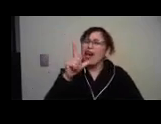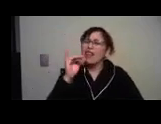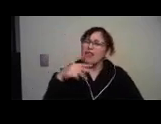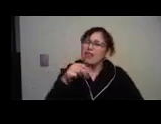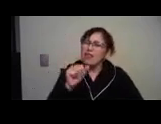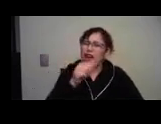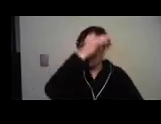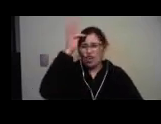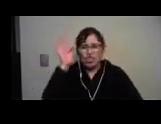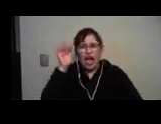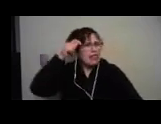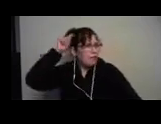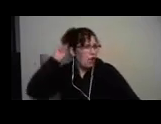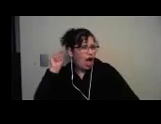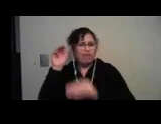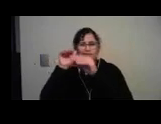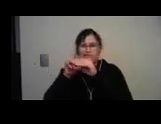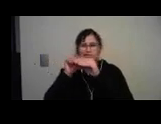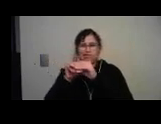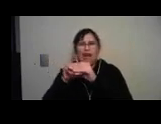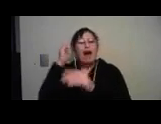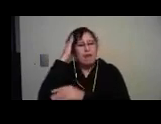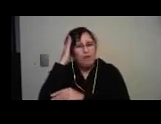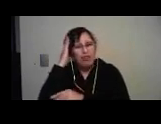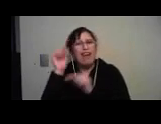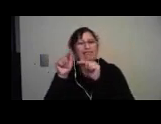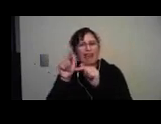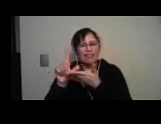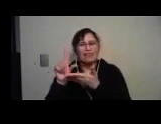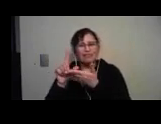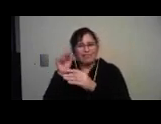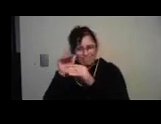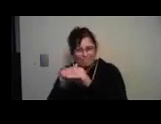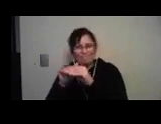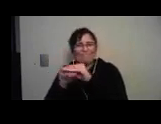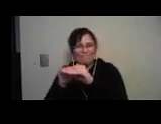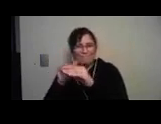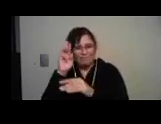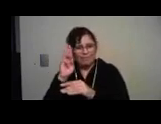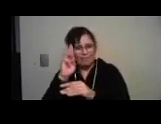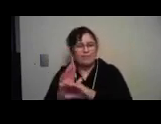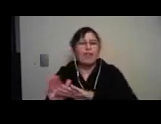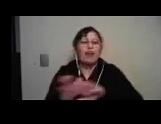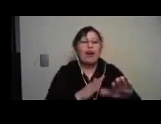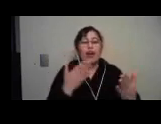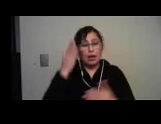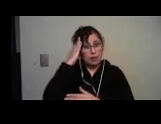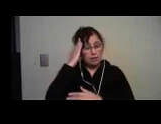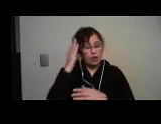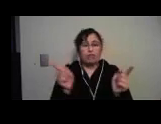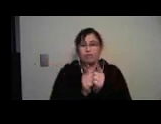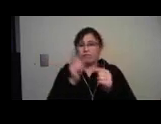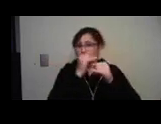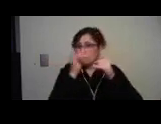también, ¿ya? Particularmente en esta zona. Dentro de la memoria a corto plazo es